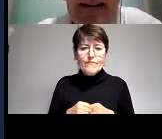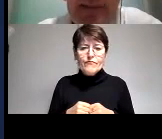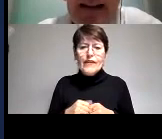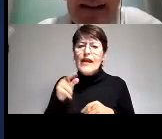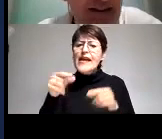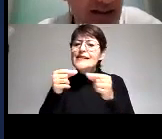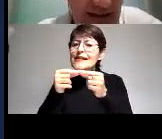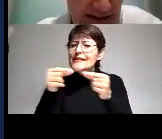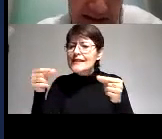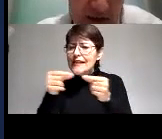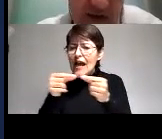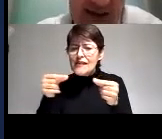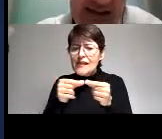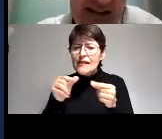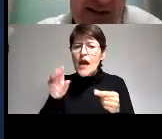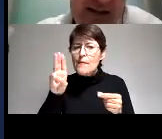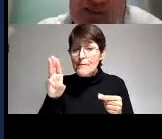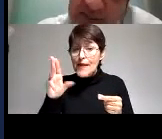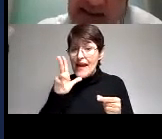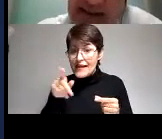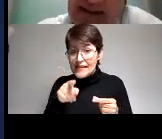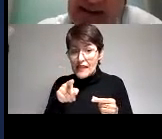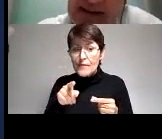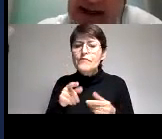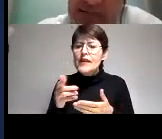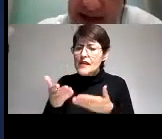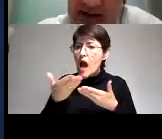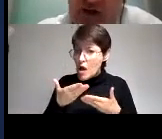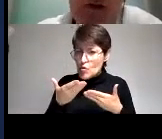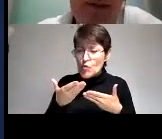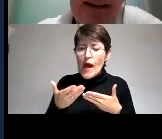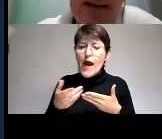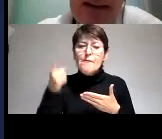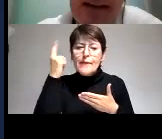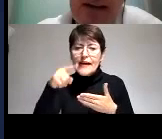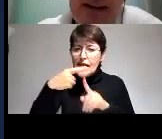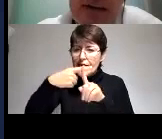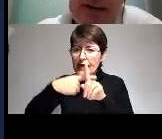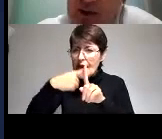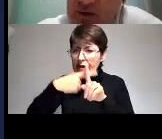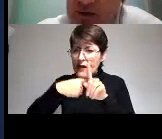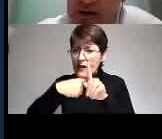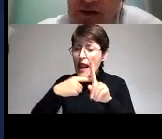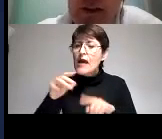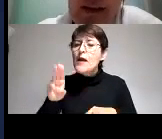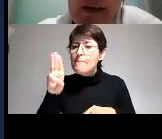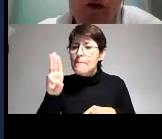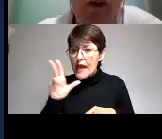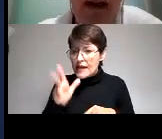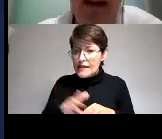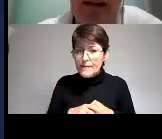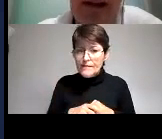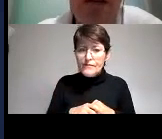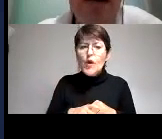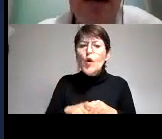Las tiras de pH, que bien conocéis, las tiras de pH nos permiten determinar el pH. Fundamentalmente se determina en dos fluidos. Uno